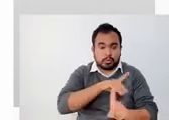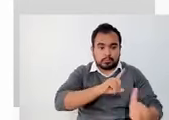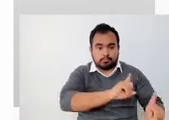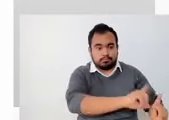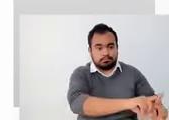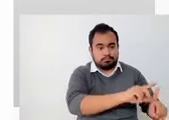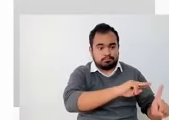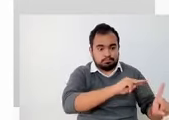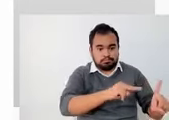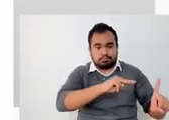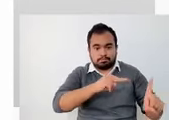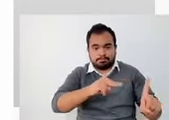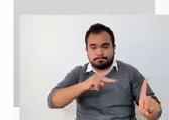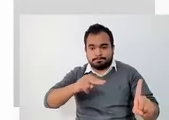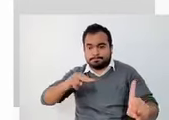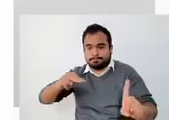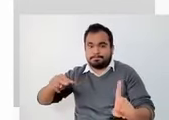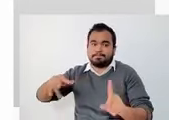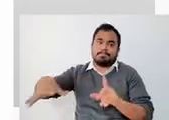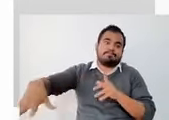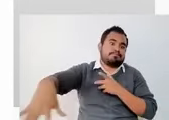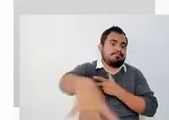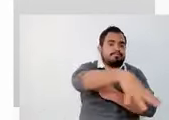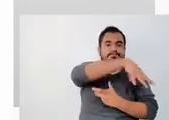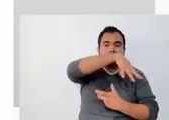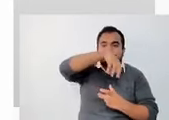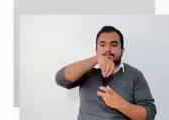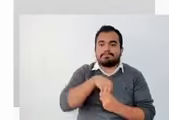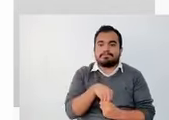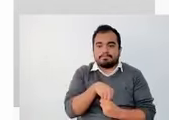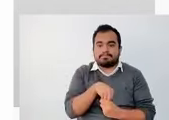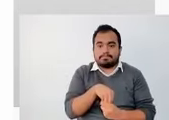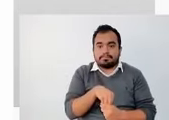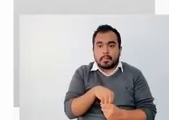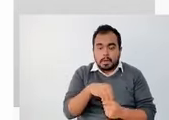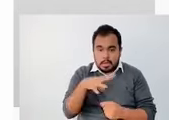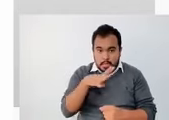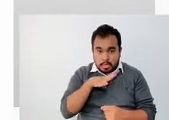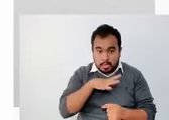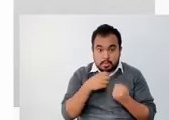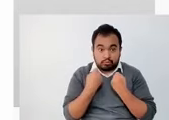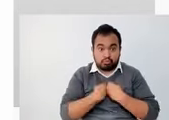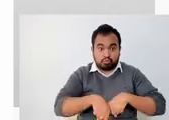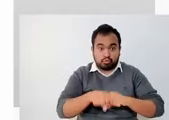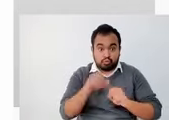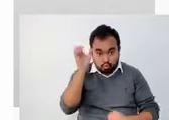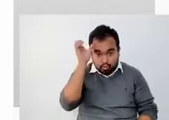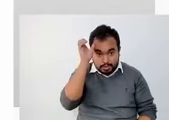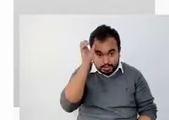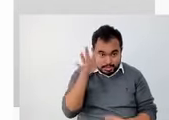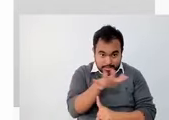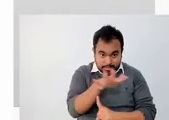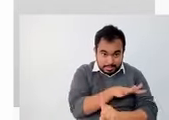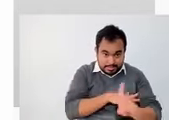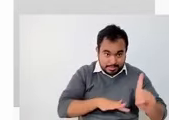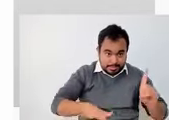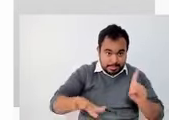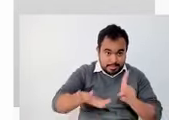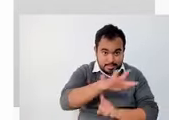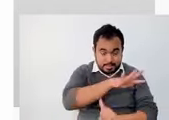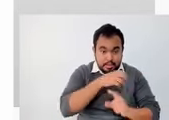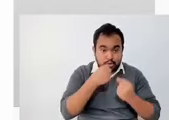más multiparadigmática que existe, y la mayor parte de las ramas de la sociología, o de las subramas de la sociología, son